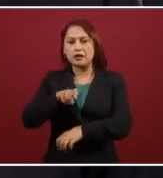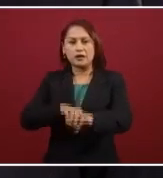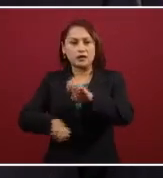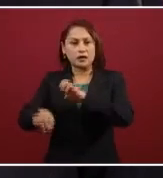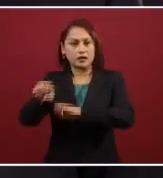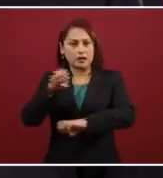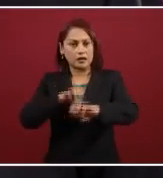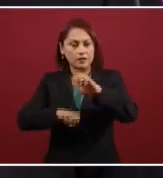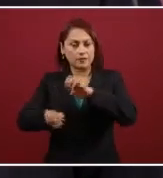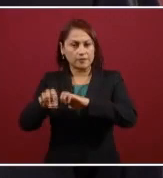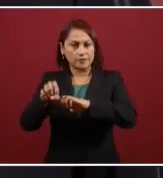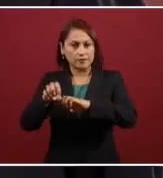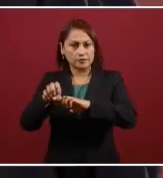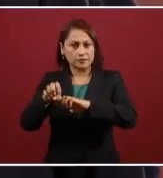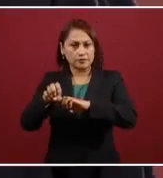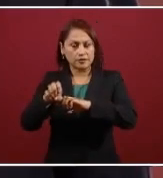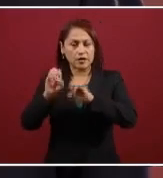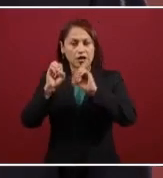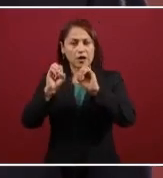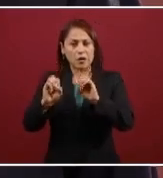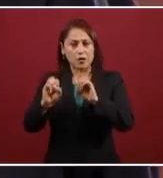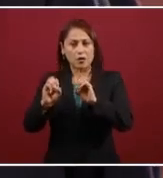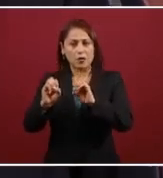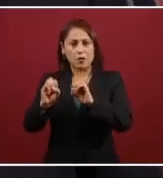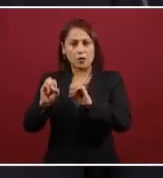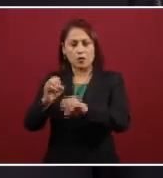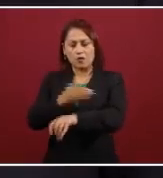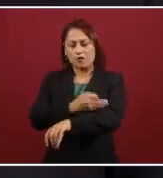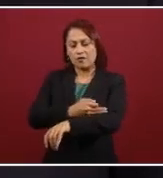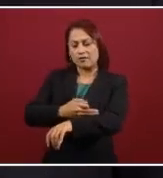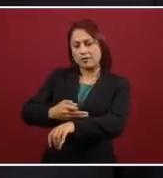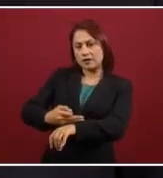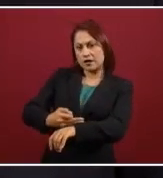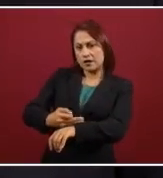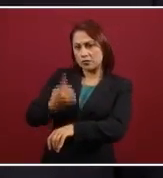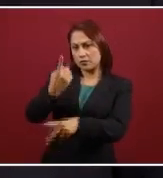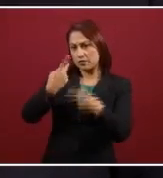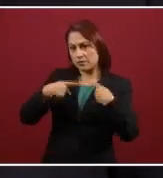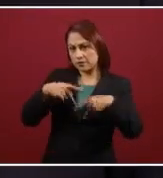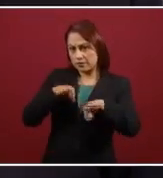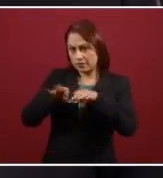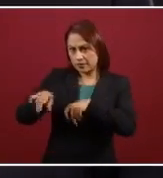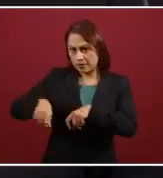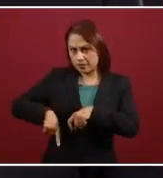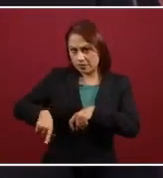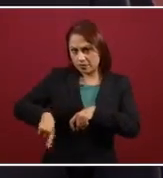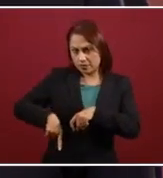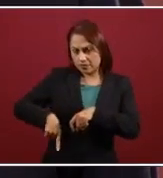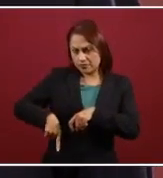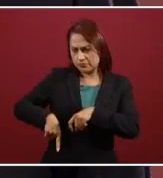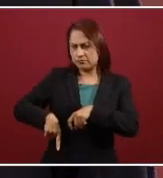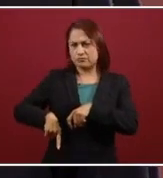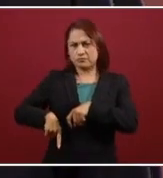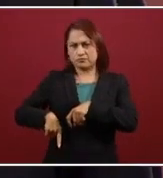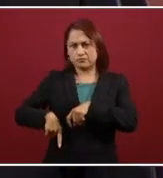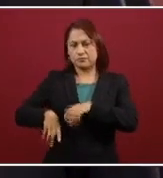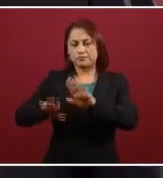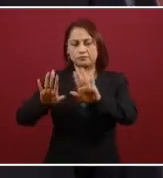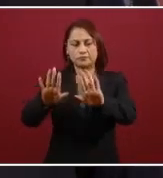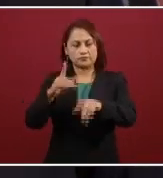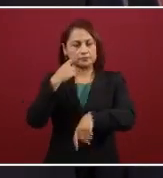a un familiar de un funcionario. A ver, para aclarar,